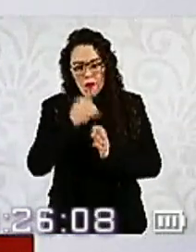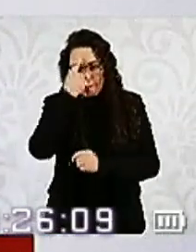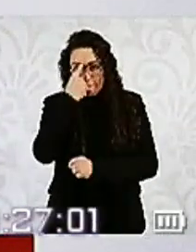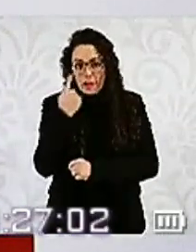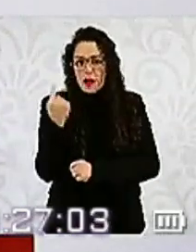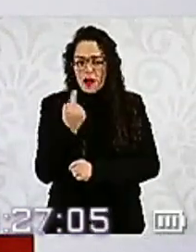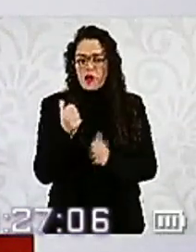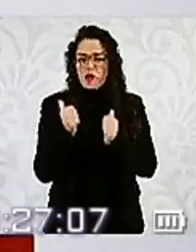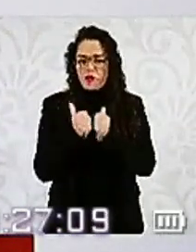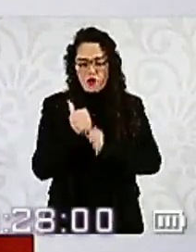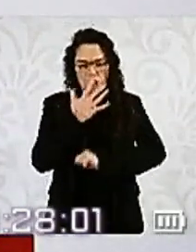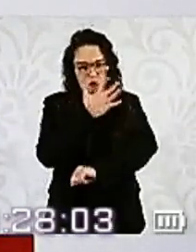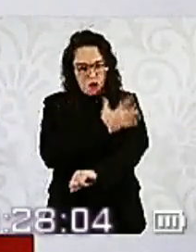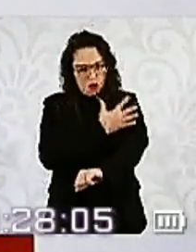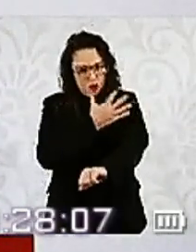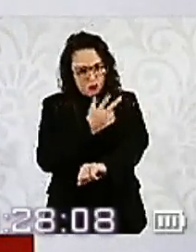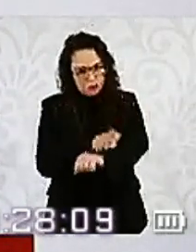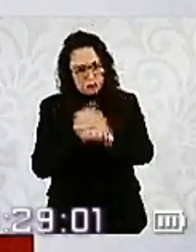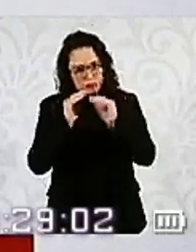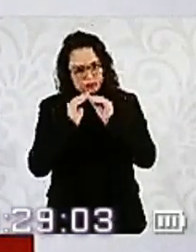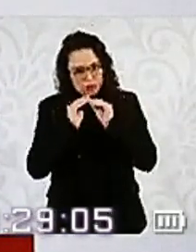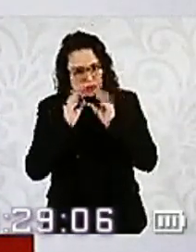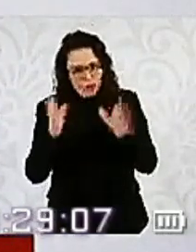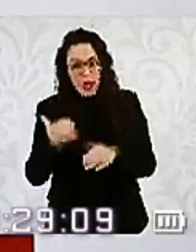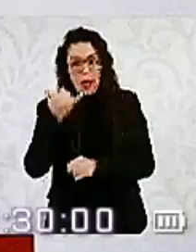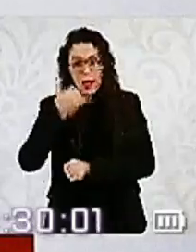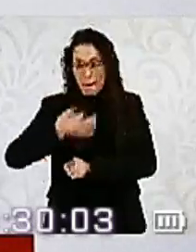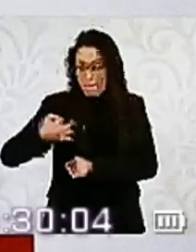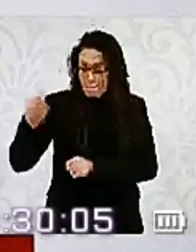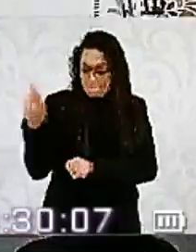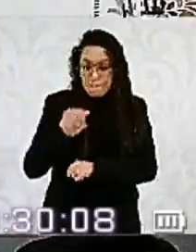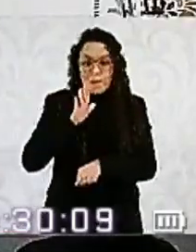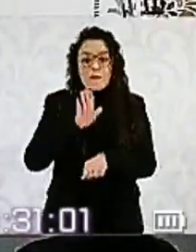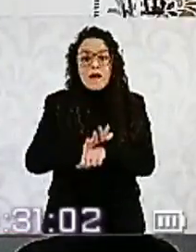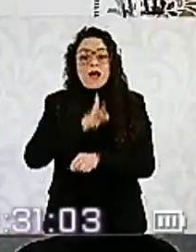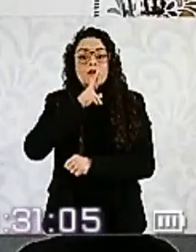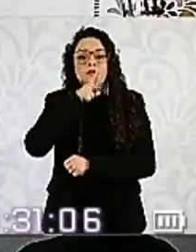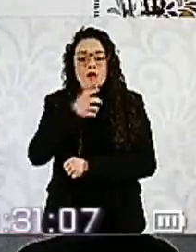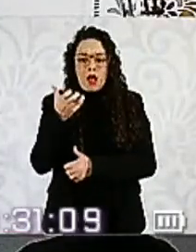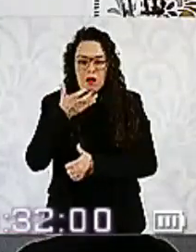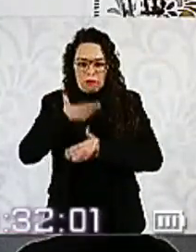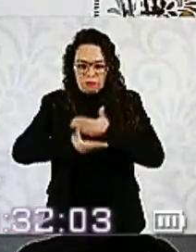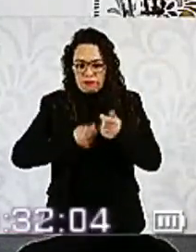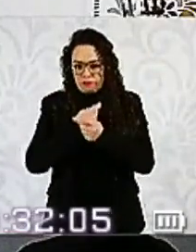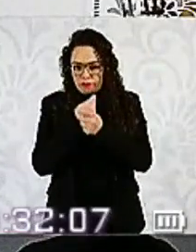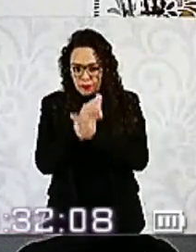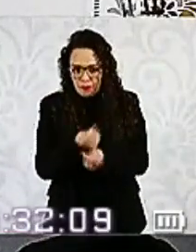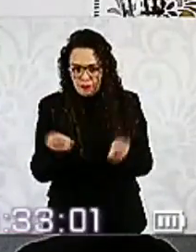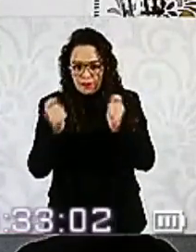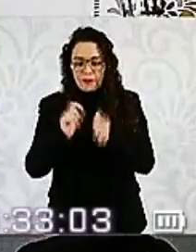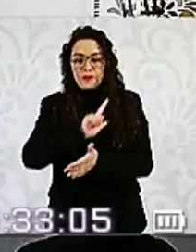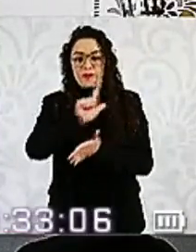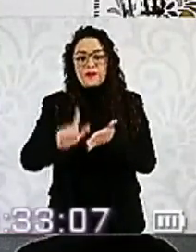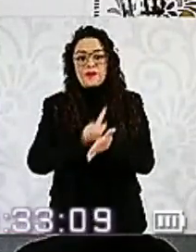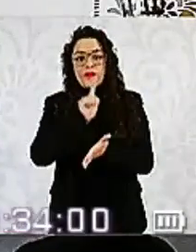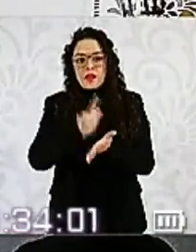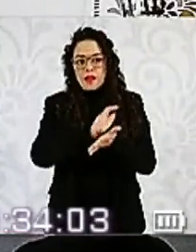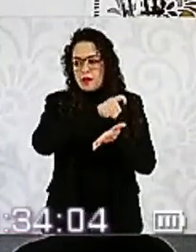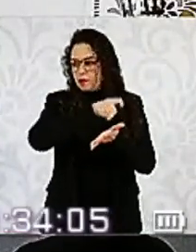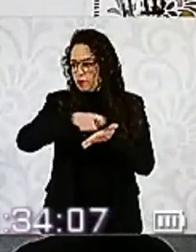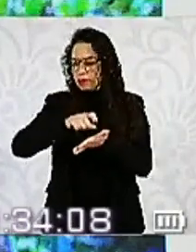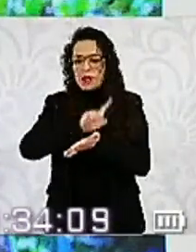manera transparente y eficiente. Tenemos en puerta modificaciones a la Ley de Adquisiciones y a la Ley de Obras, que nos